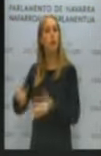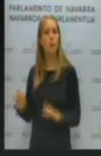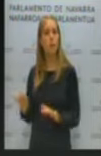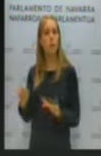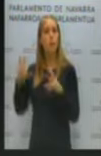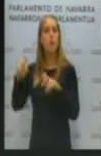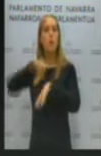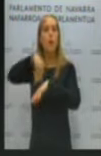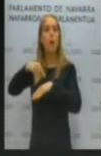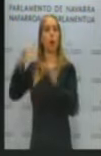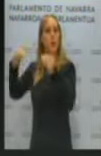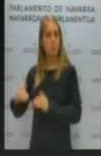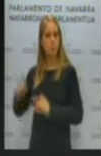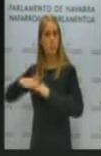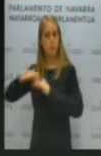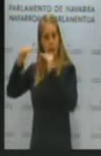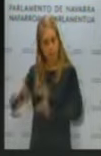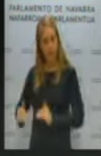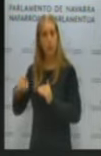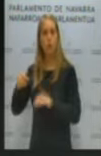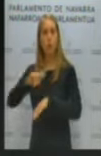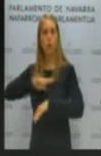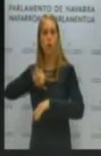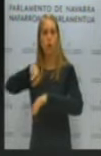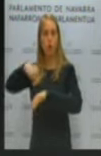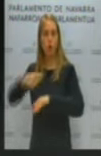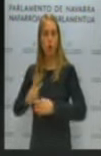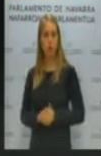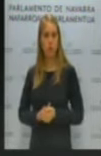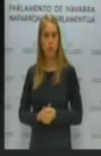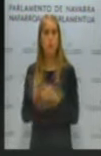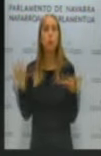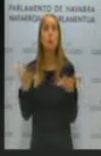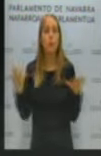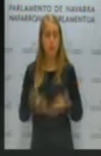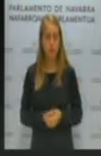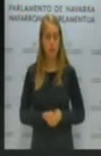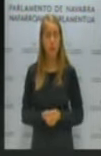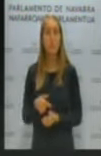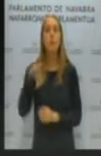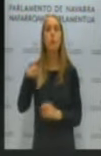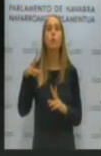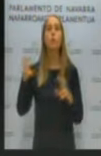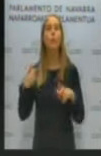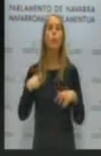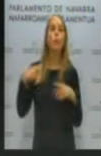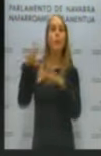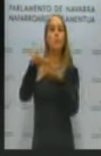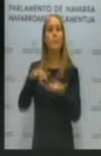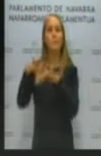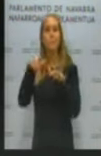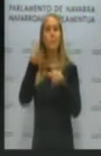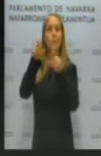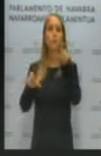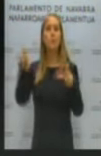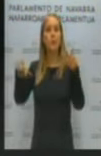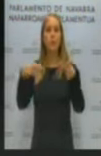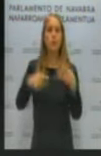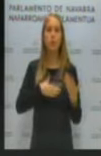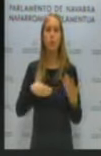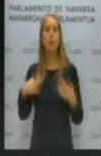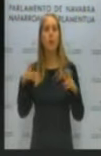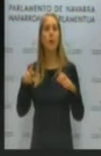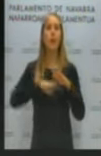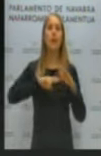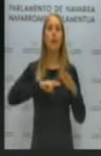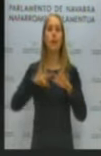la carga lectiva de las horas de religión. ¿Y qué es lo que le está ocurriendo? Pues que le está poniendo la miel en los labios a todos los que quieren que se elimine la religión de